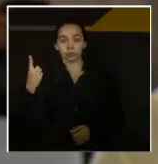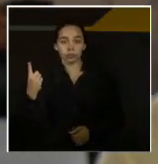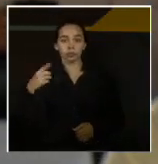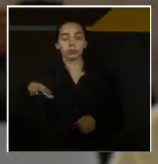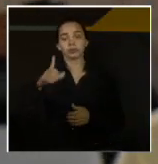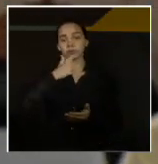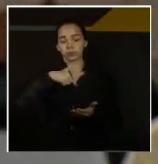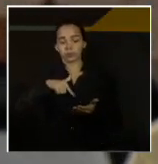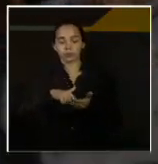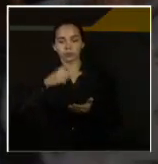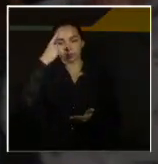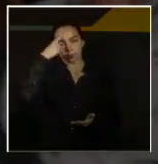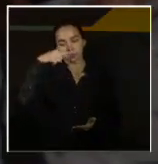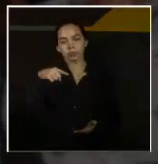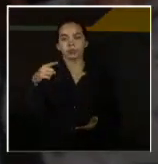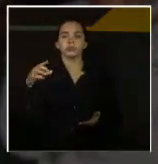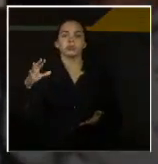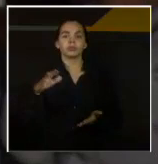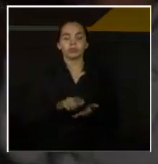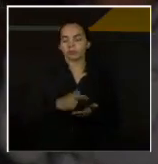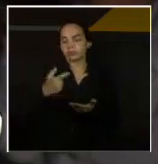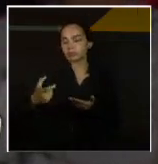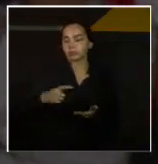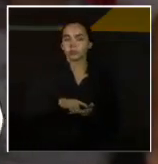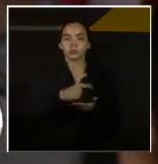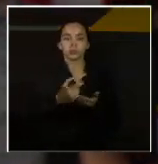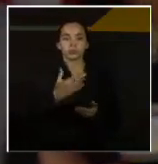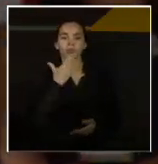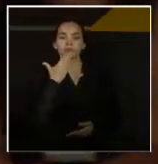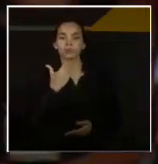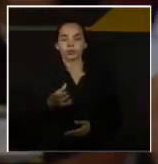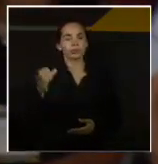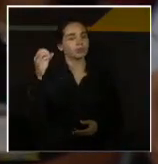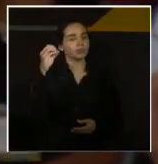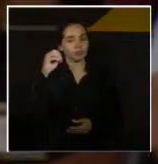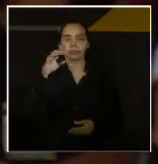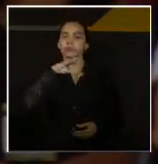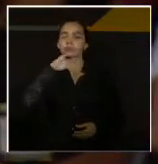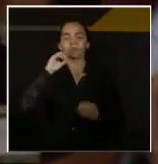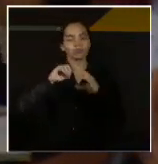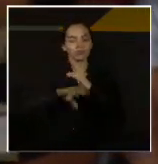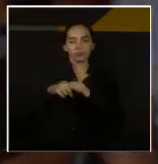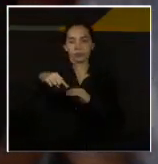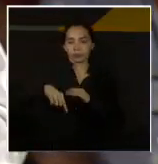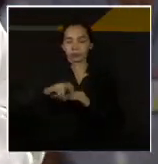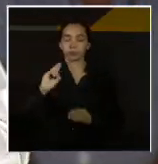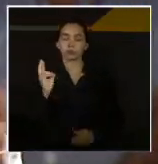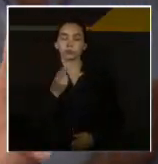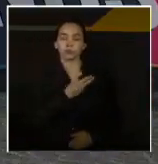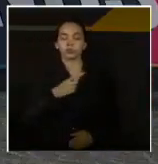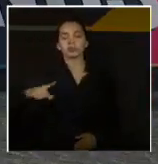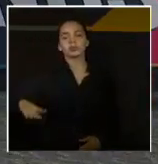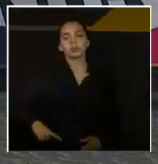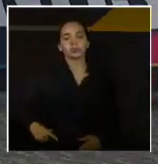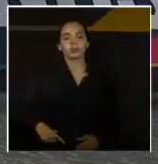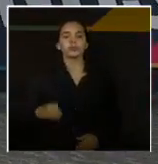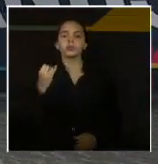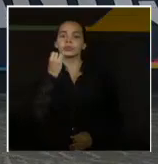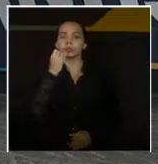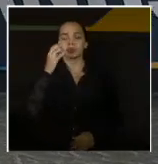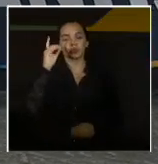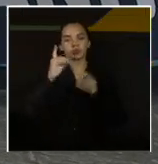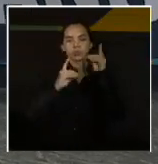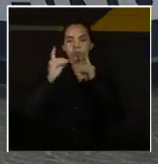secretarías para que el gasto sea eficiente y haya cero corrupción en nuestro gobierno. Asimismo, una queja de los